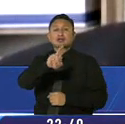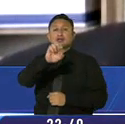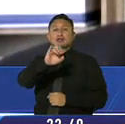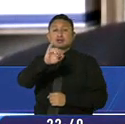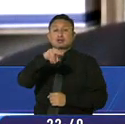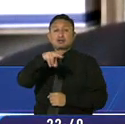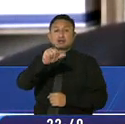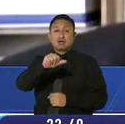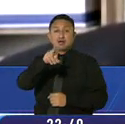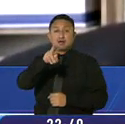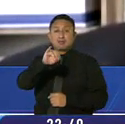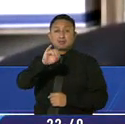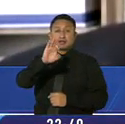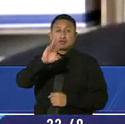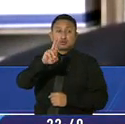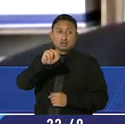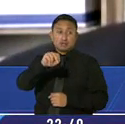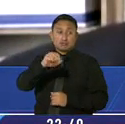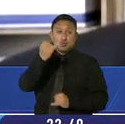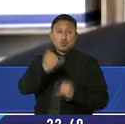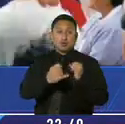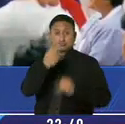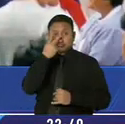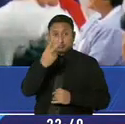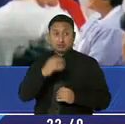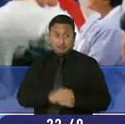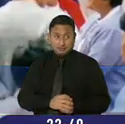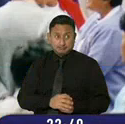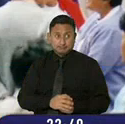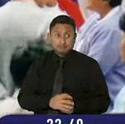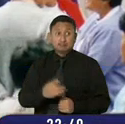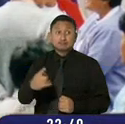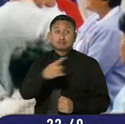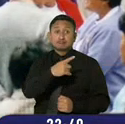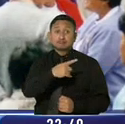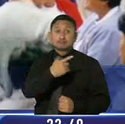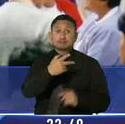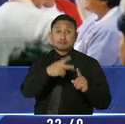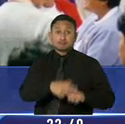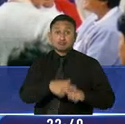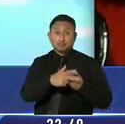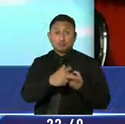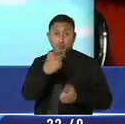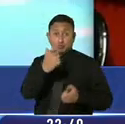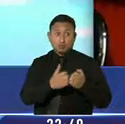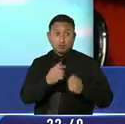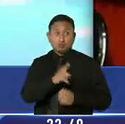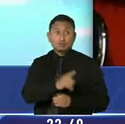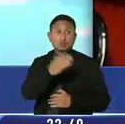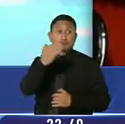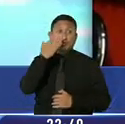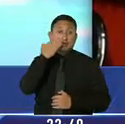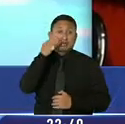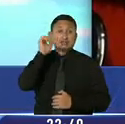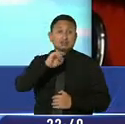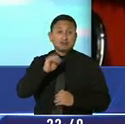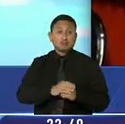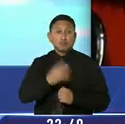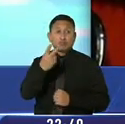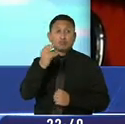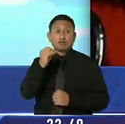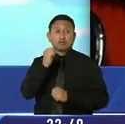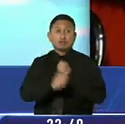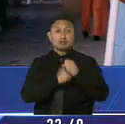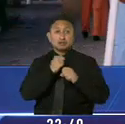esa fue la última vez que se lo vio. Y fue precisamente ahí que inició el calvario. Su madre acudió por más de 20 años a la Plaza